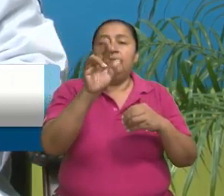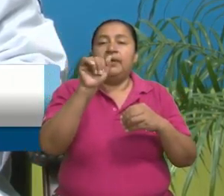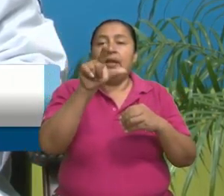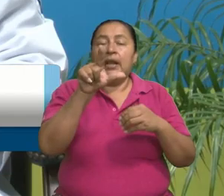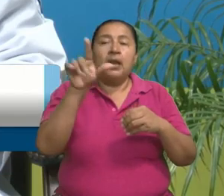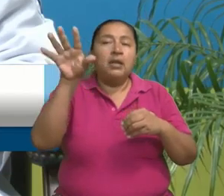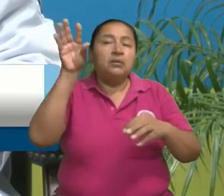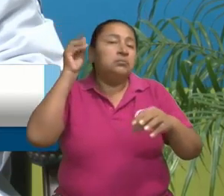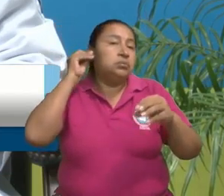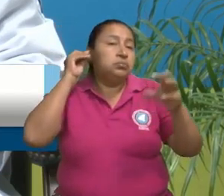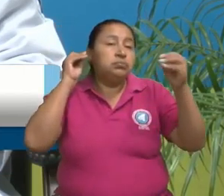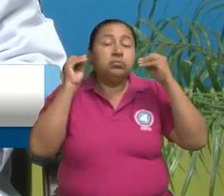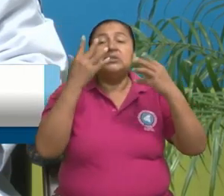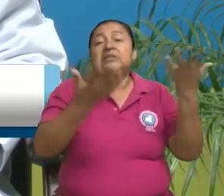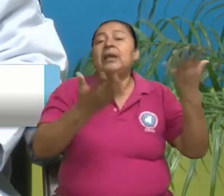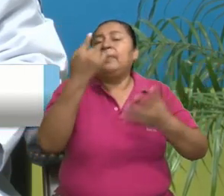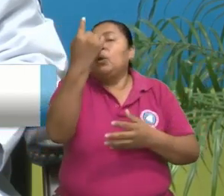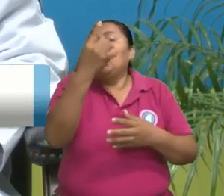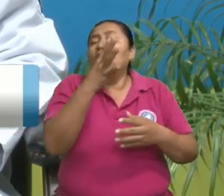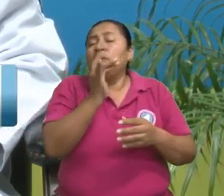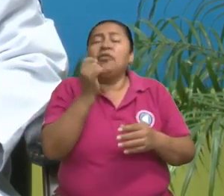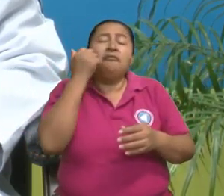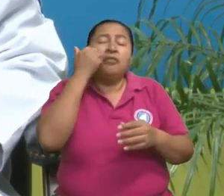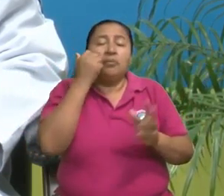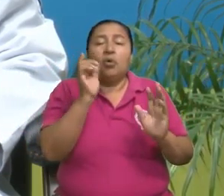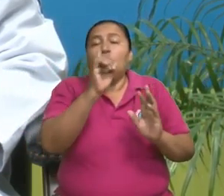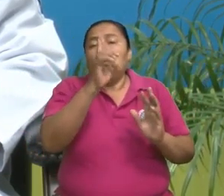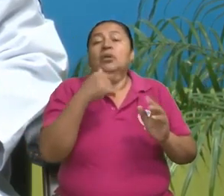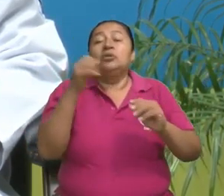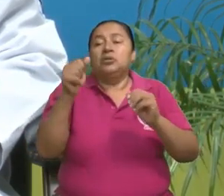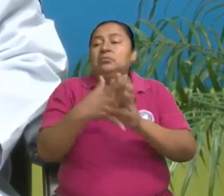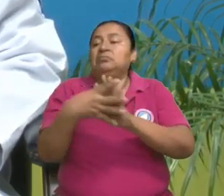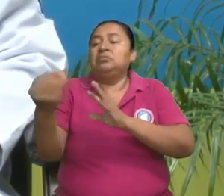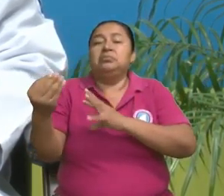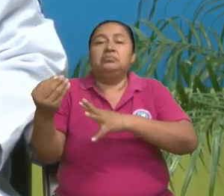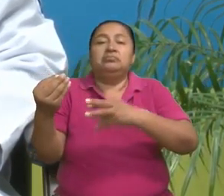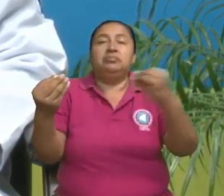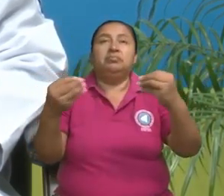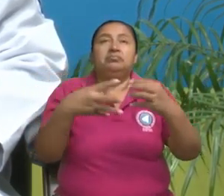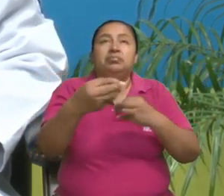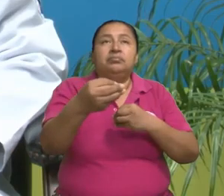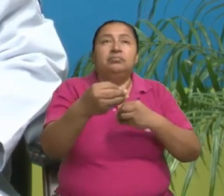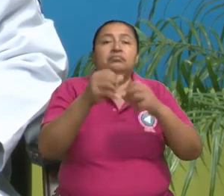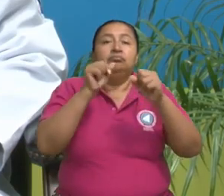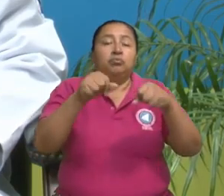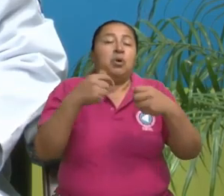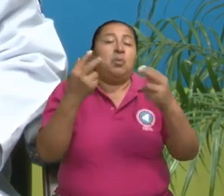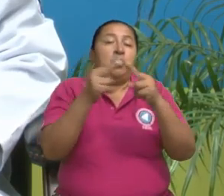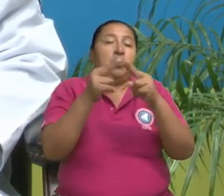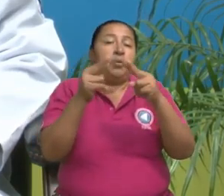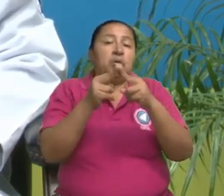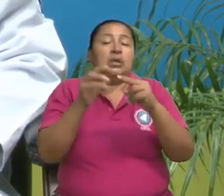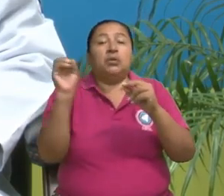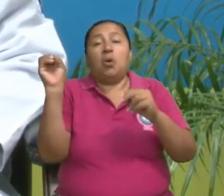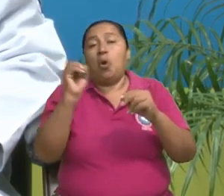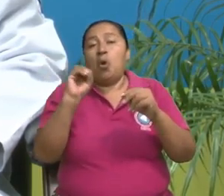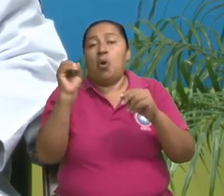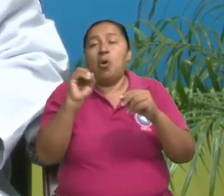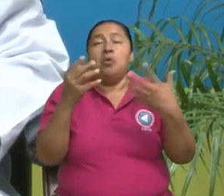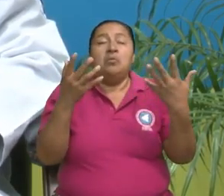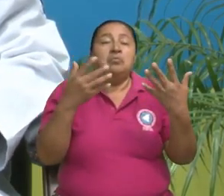en algunos de los niños este entonces se transmite ya sea por contacto verdad de